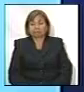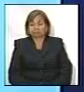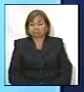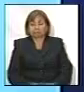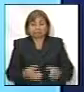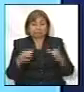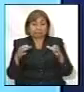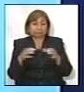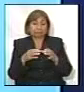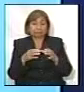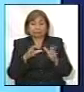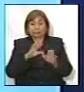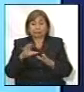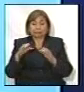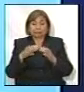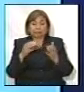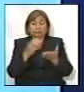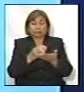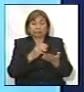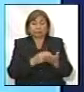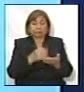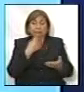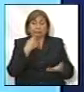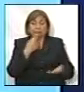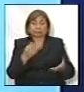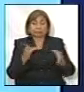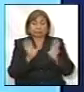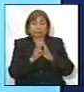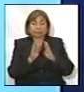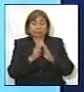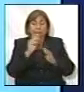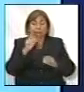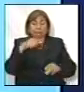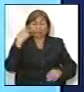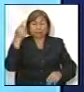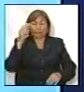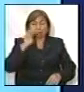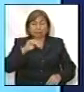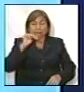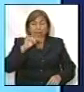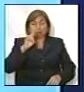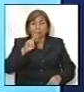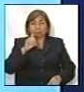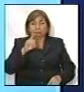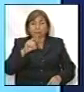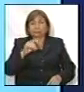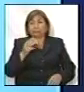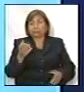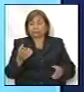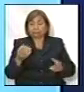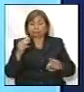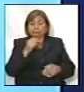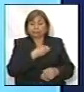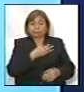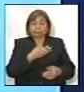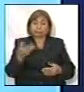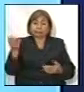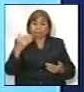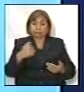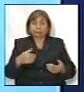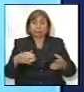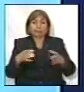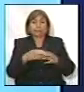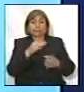Y la Comisión de Constitución del Congreso de la República ha convocado para el próximo martes 21 de mayo al titular de la Presidencia del Consejo